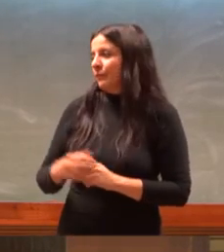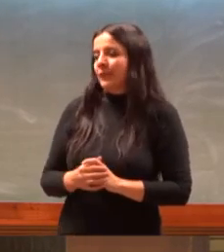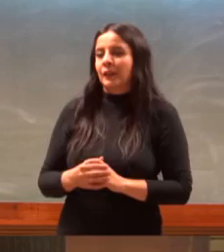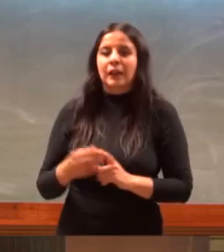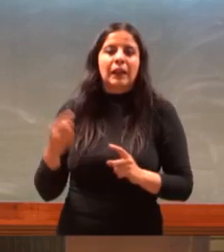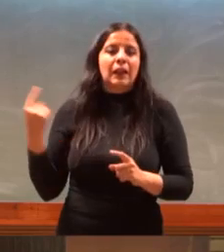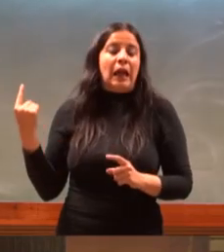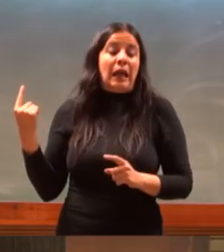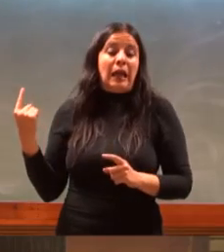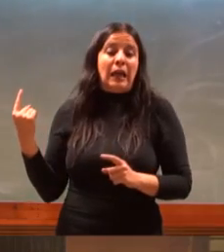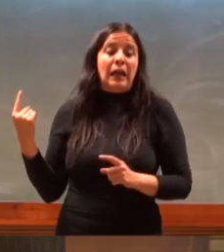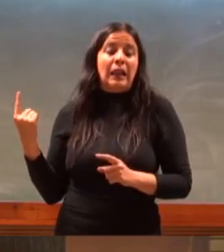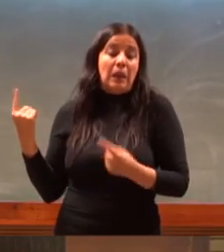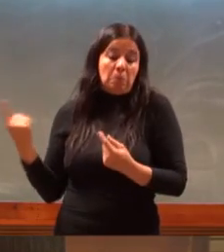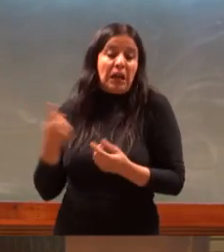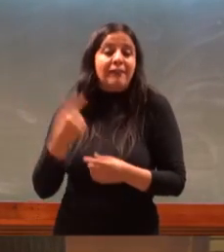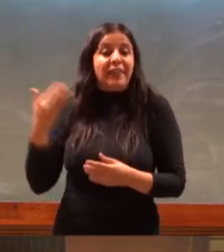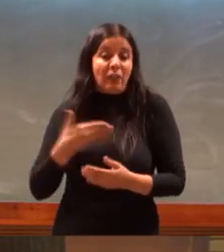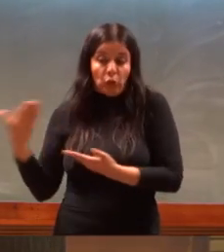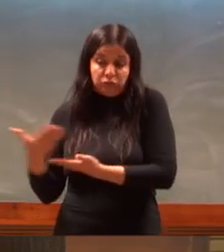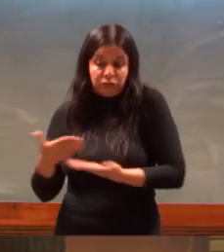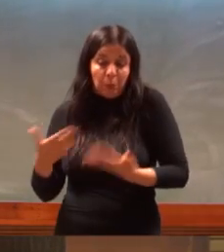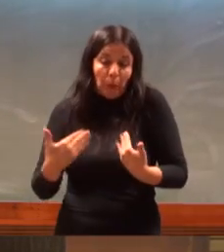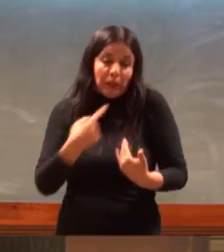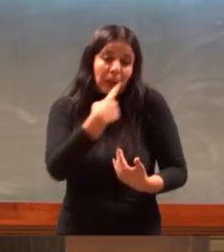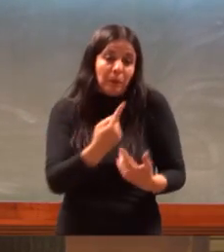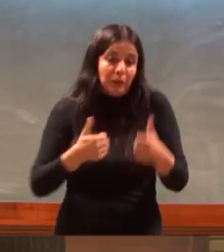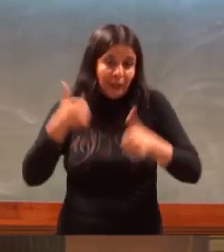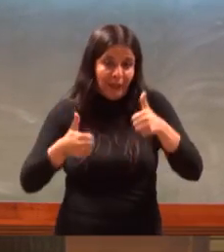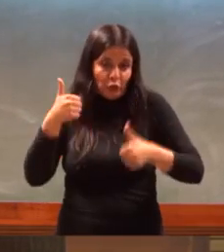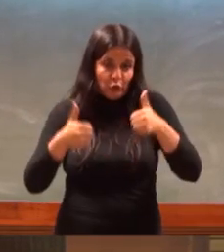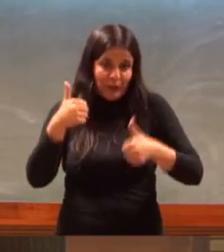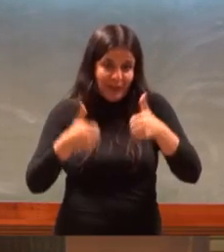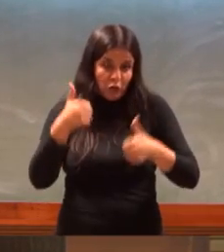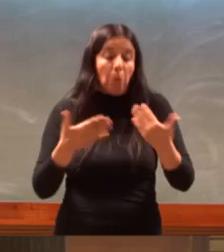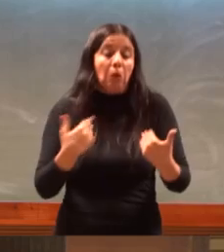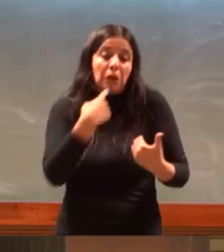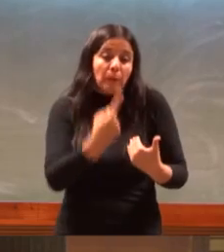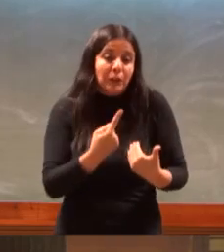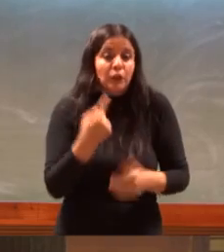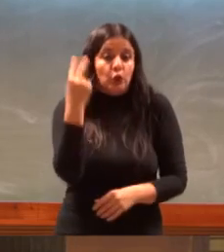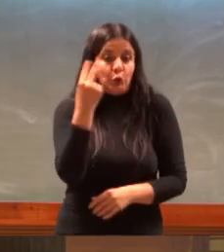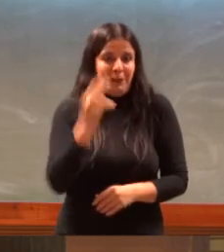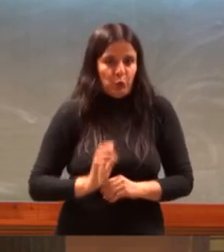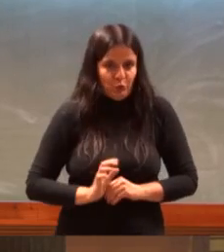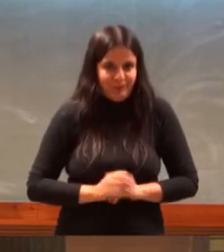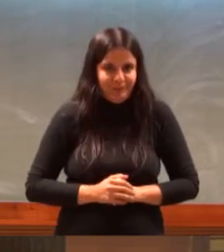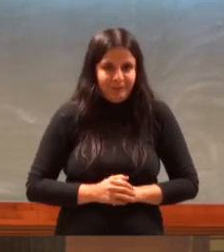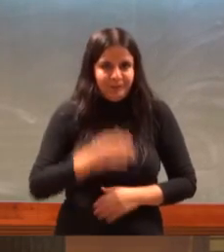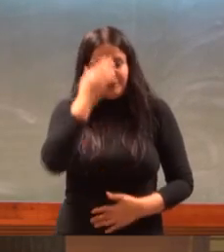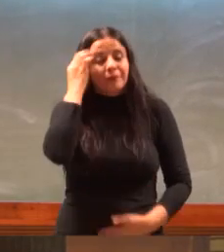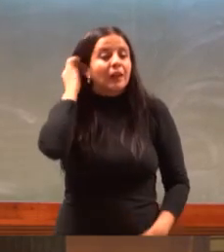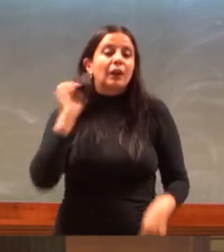posibilidad de responderlas en el lapso de tiempo de 2 minutos vamos vamos a hacer ahora la